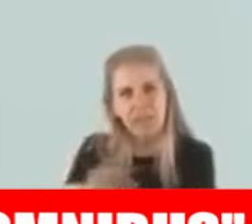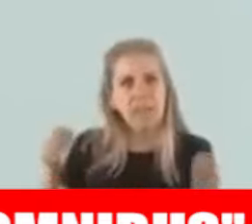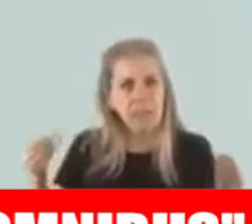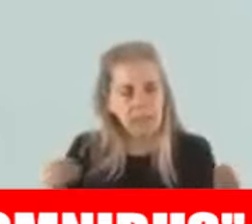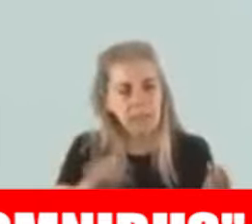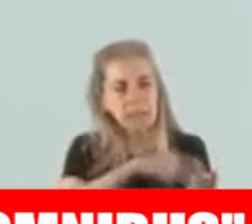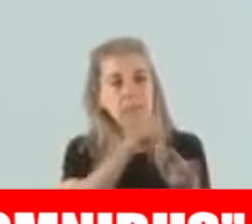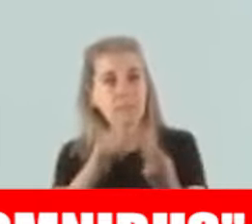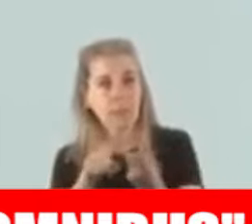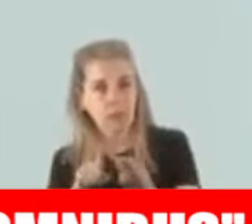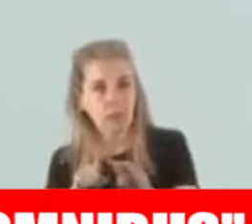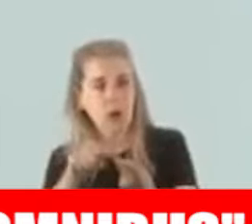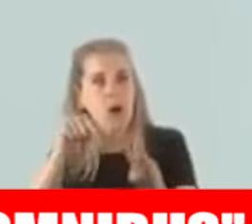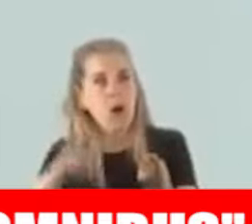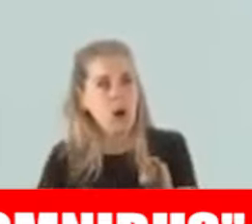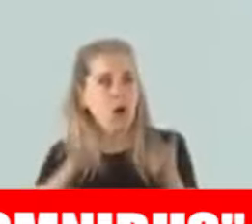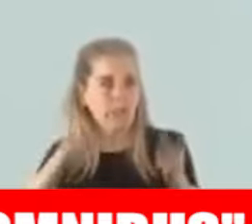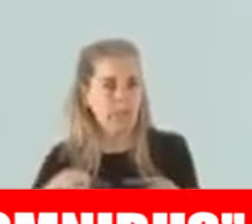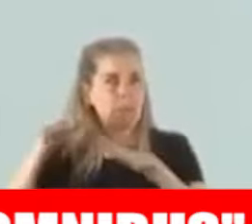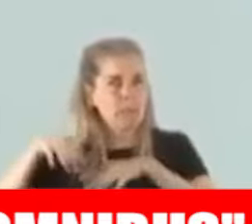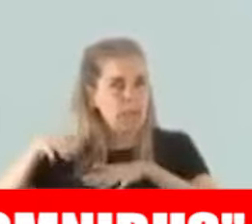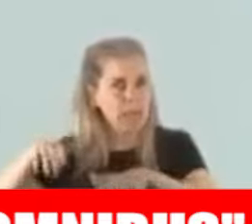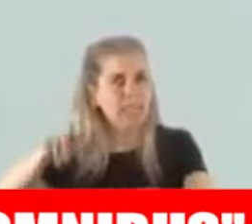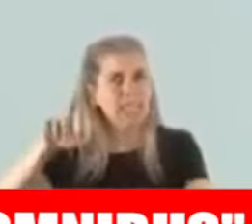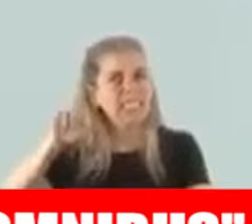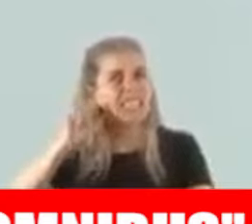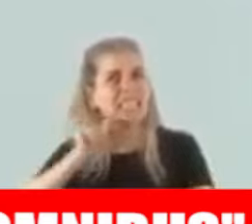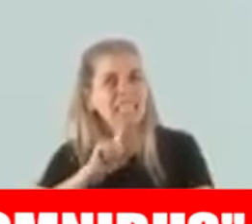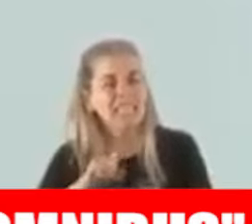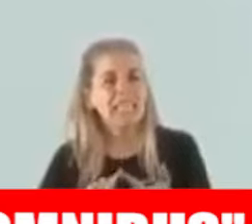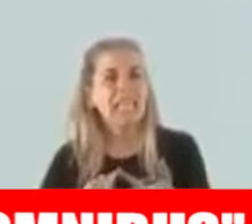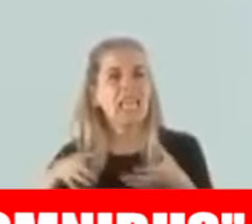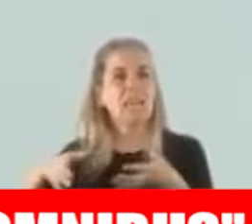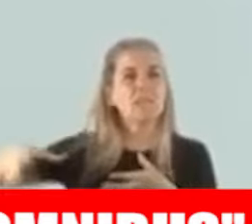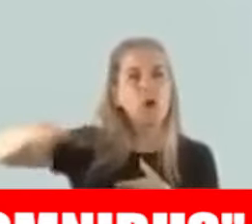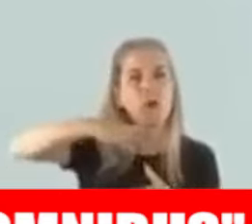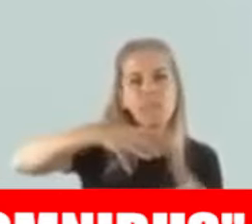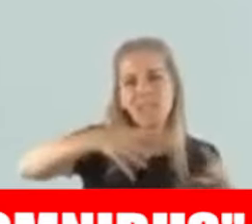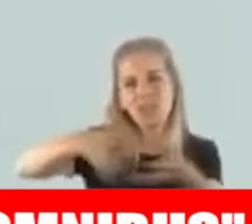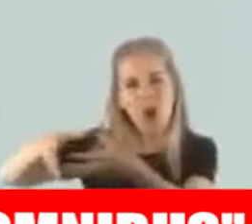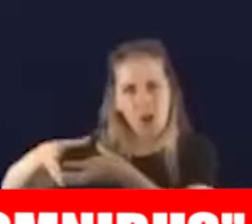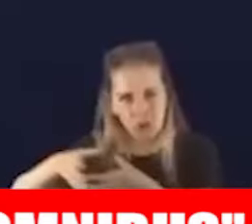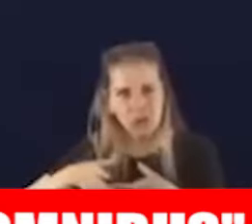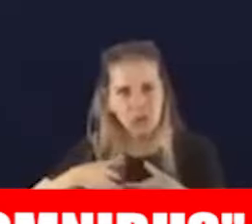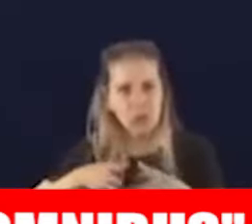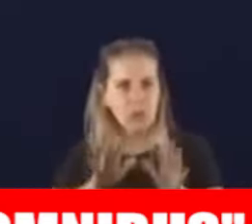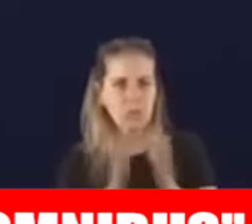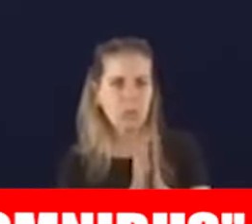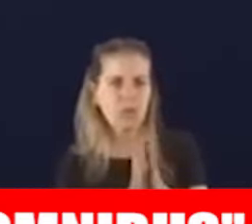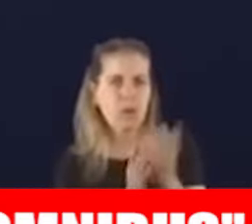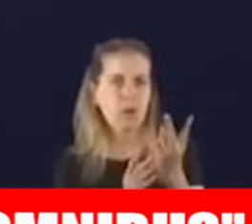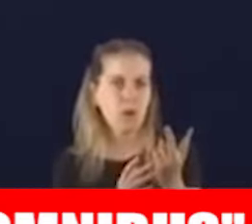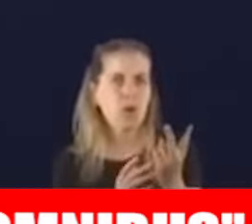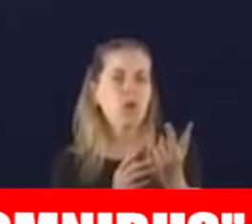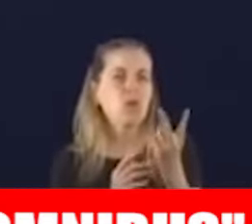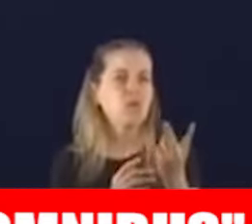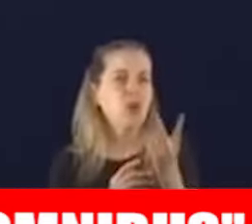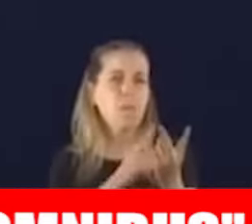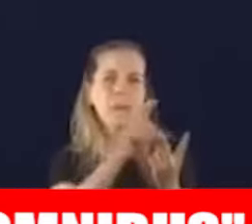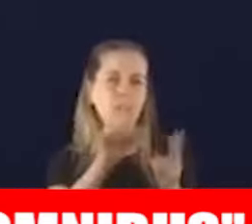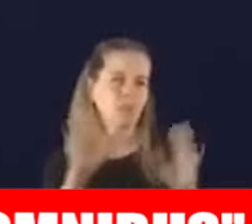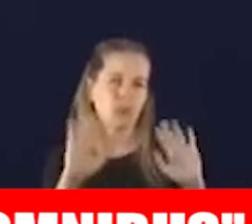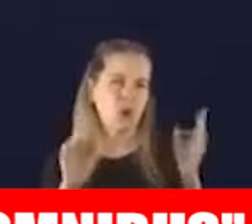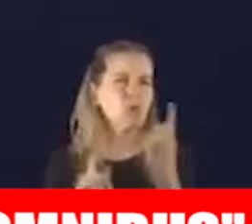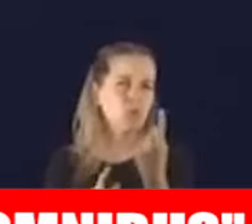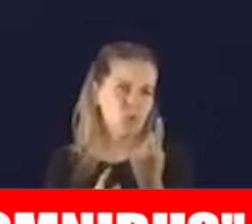lado bueno hoy está la marcha de la cgt de movimientos sociales como hicieron tus compañeros tratemos de una sola